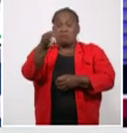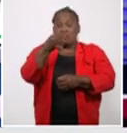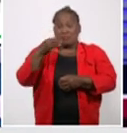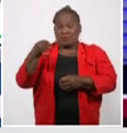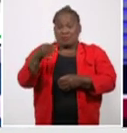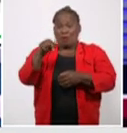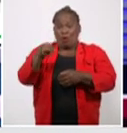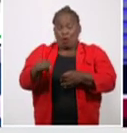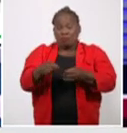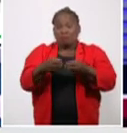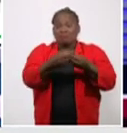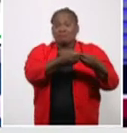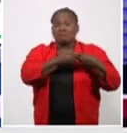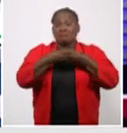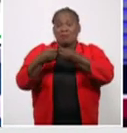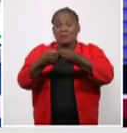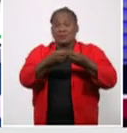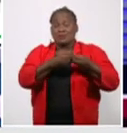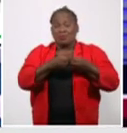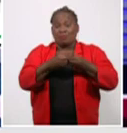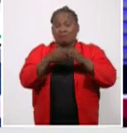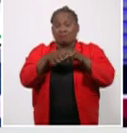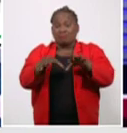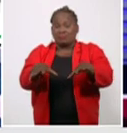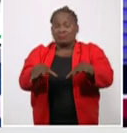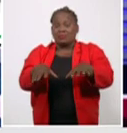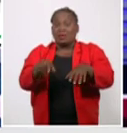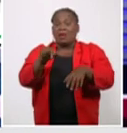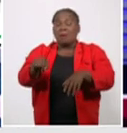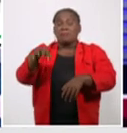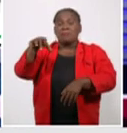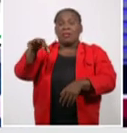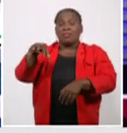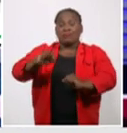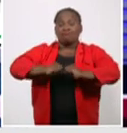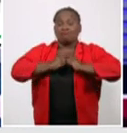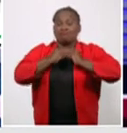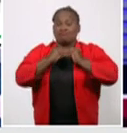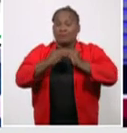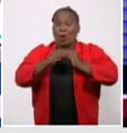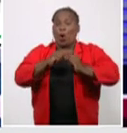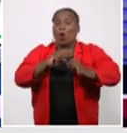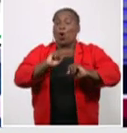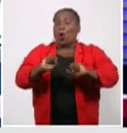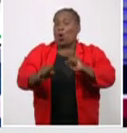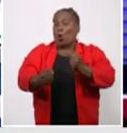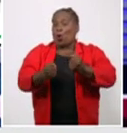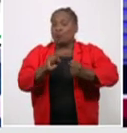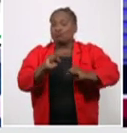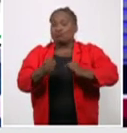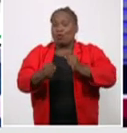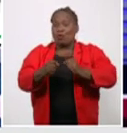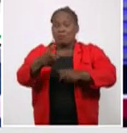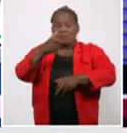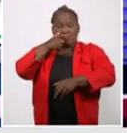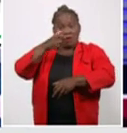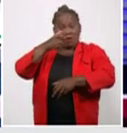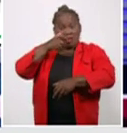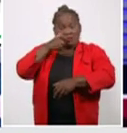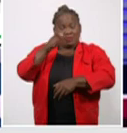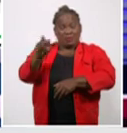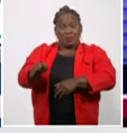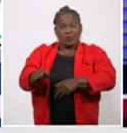transmisión autóctona limitada. Pinar del Río refuerza el control y la vigilancia de los casos sospechosos a la enfermedad. De